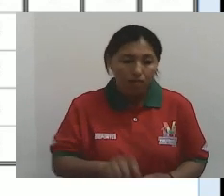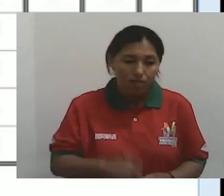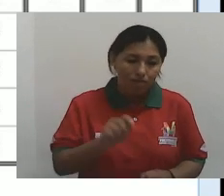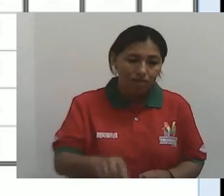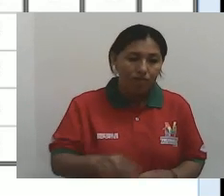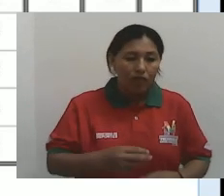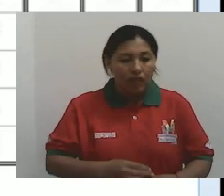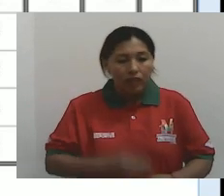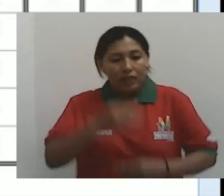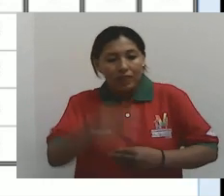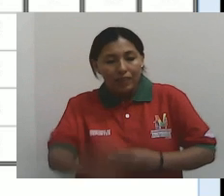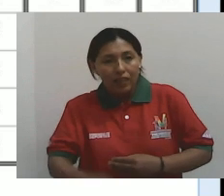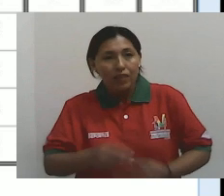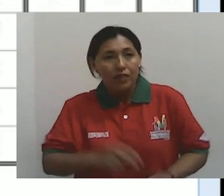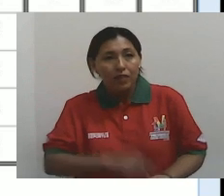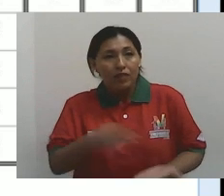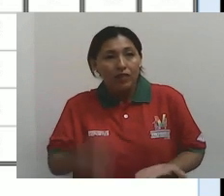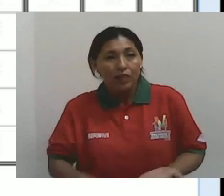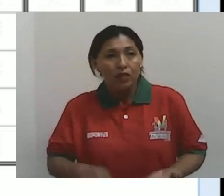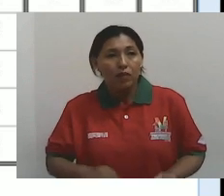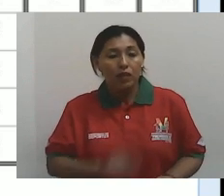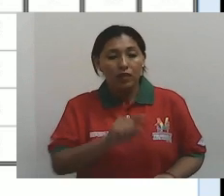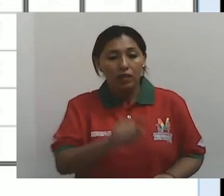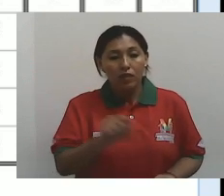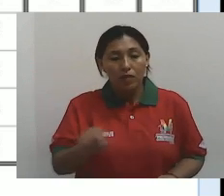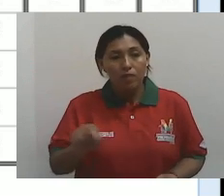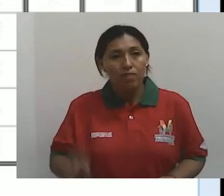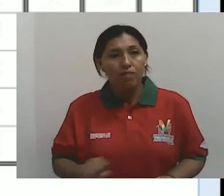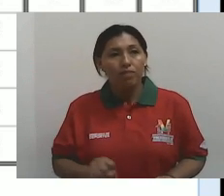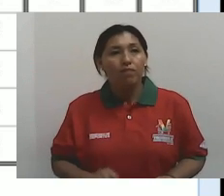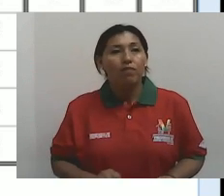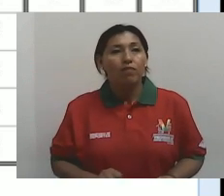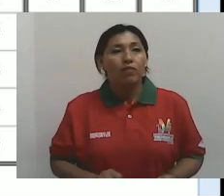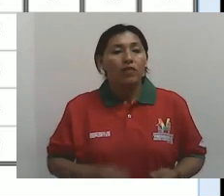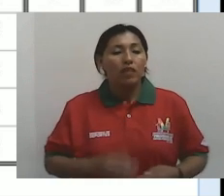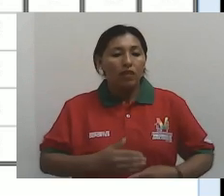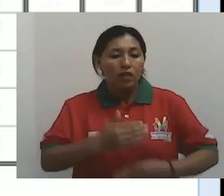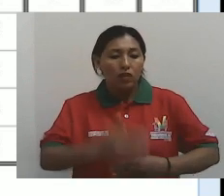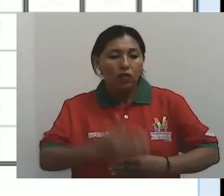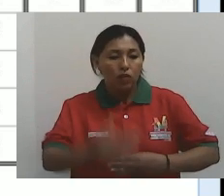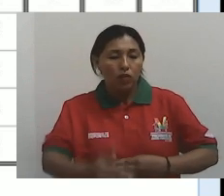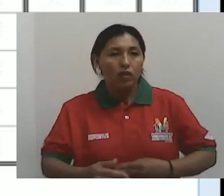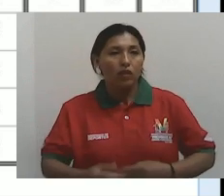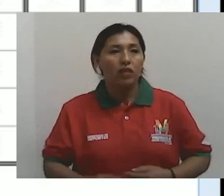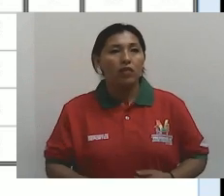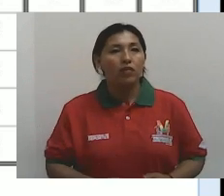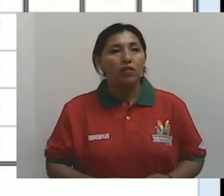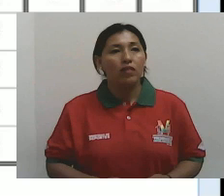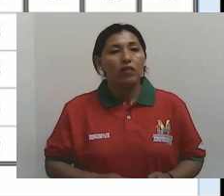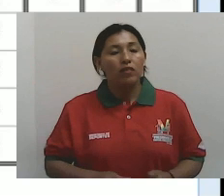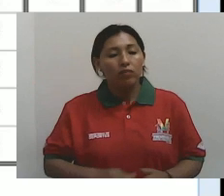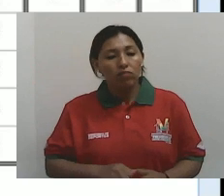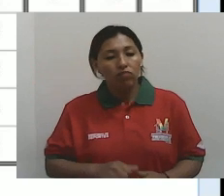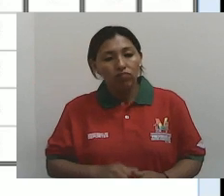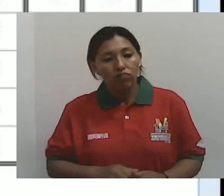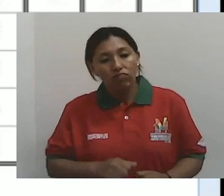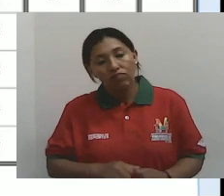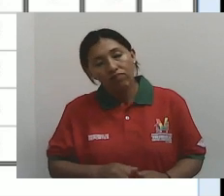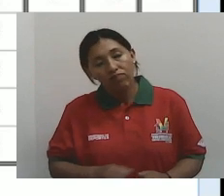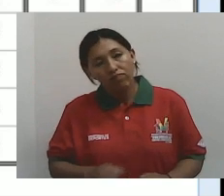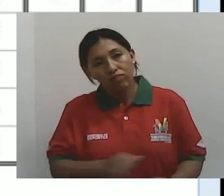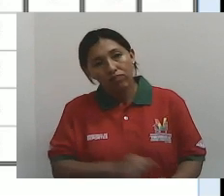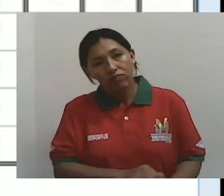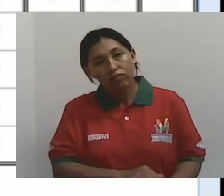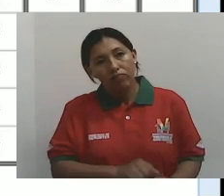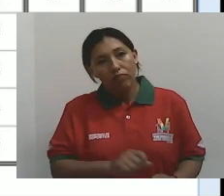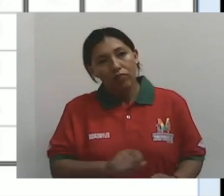de posiciones, voy asignando puntaje en orden inverso hasta llegar al último punto.